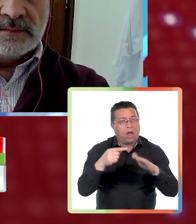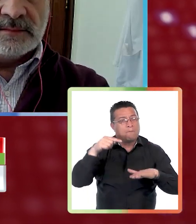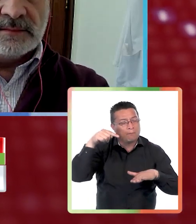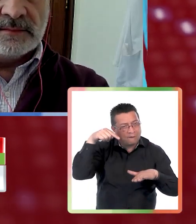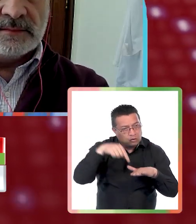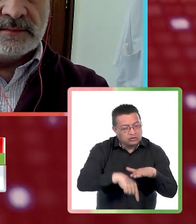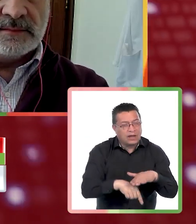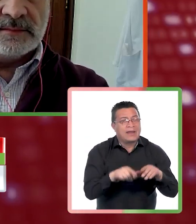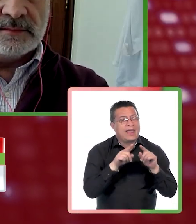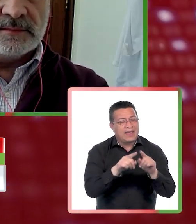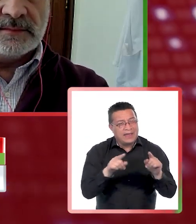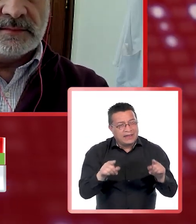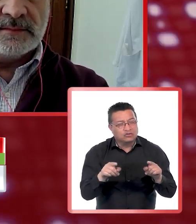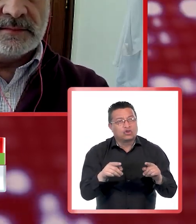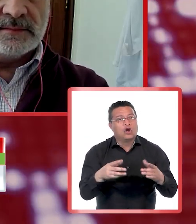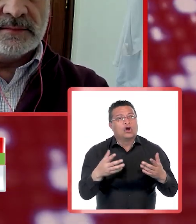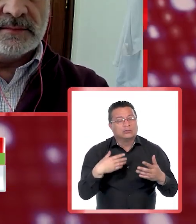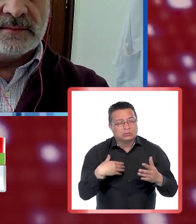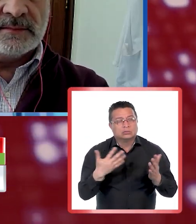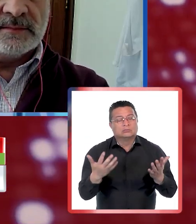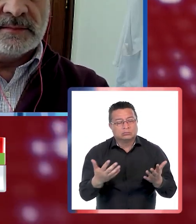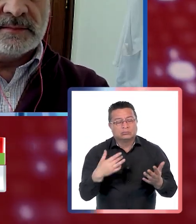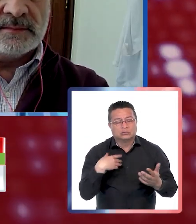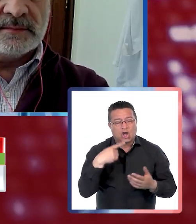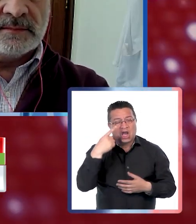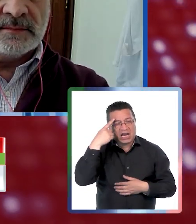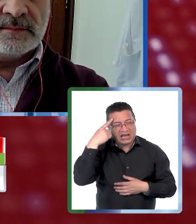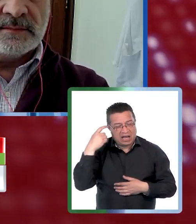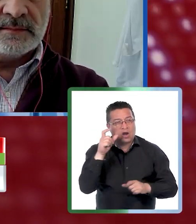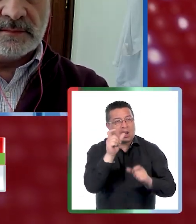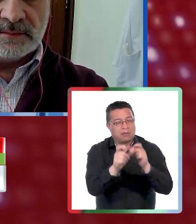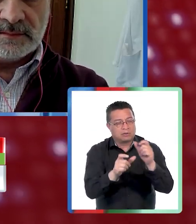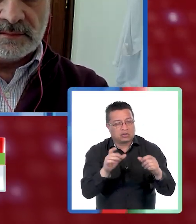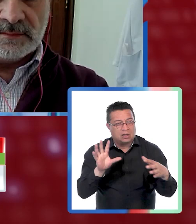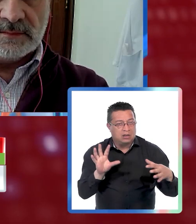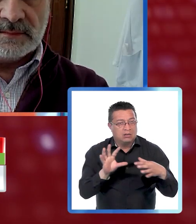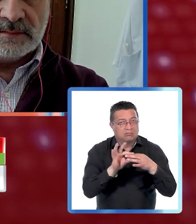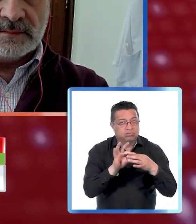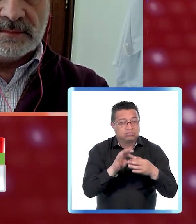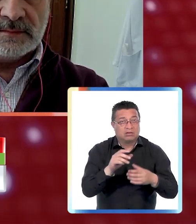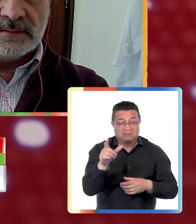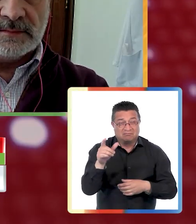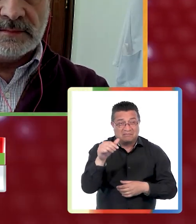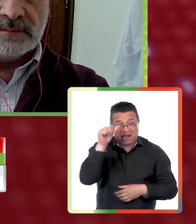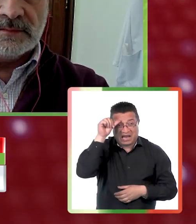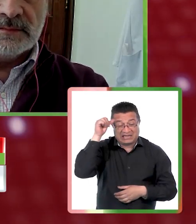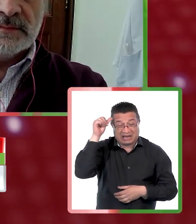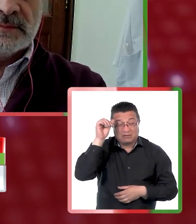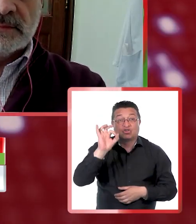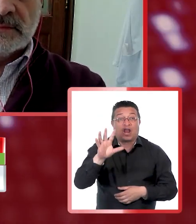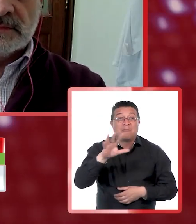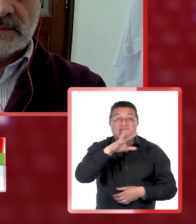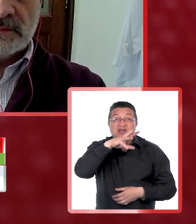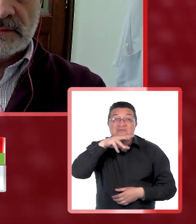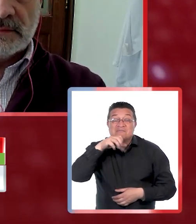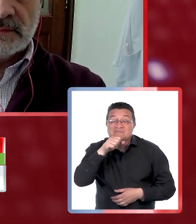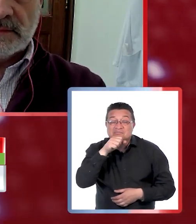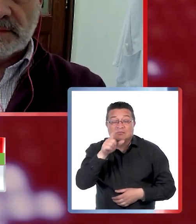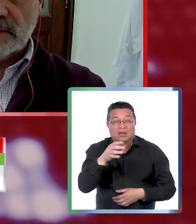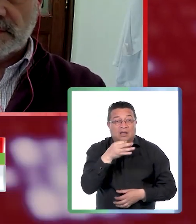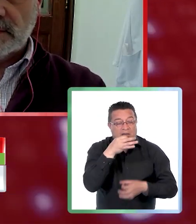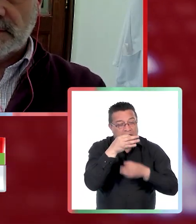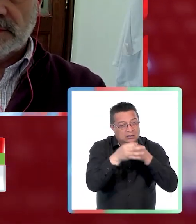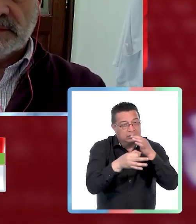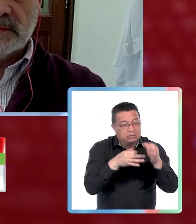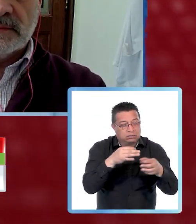hablar y profundizar respecto a eso, sobre todo porque creo que la gente, como asocia el Alzheimer a los adultos mayores, creen que las recomendaciones